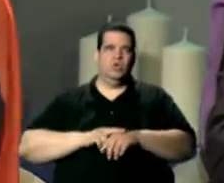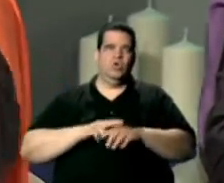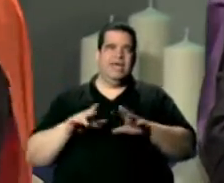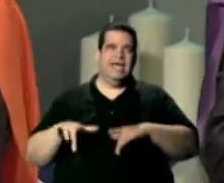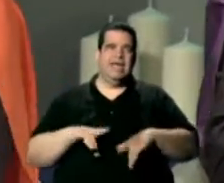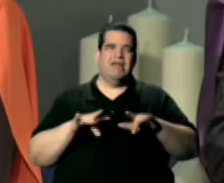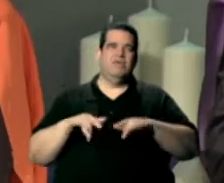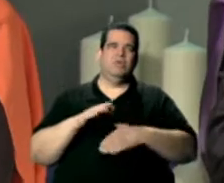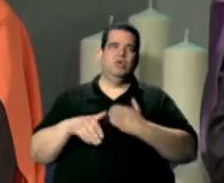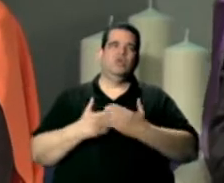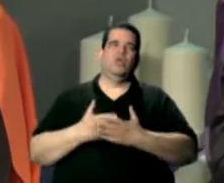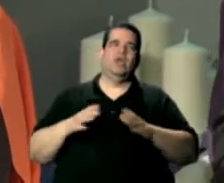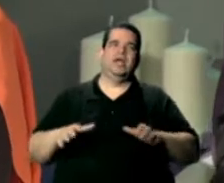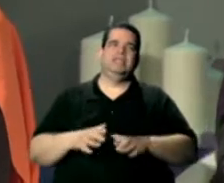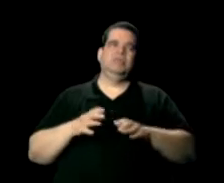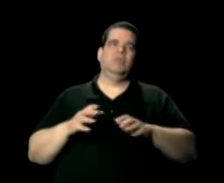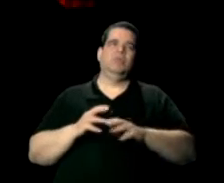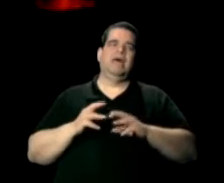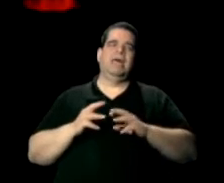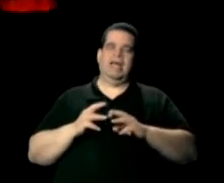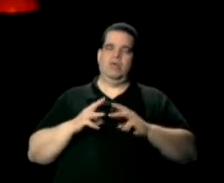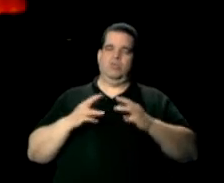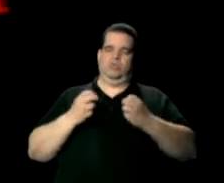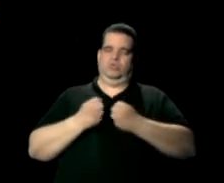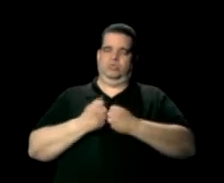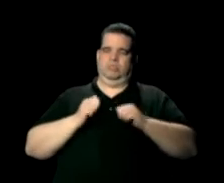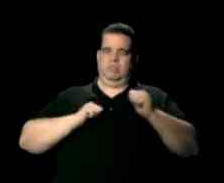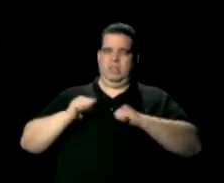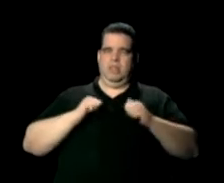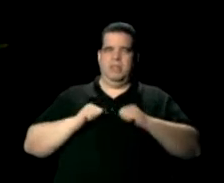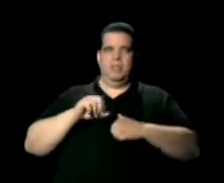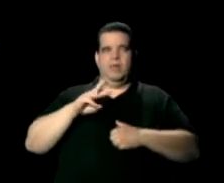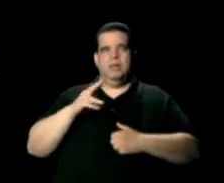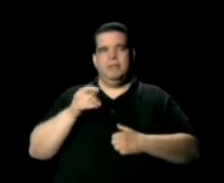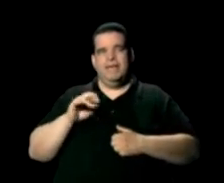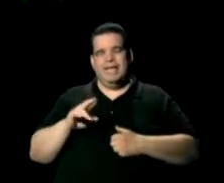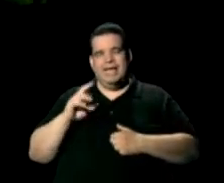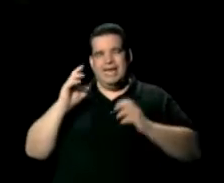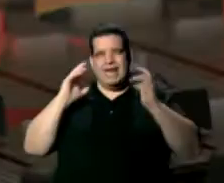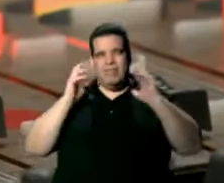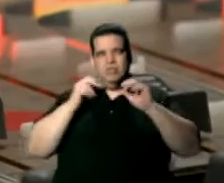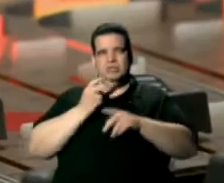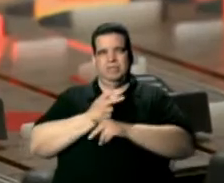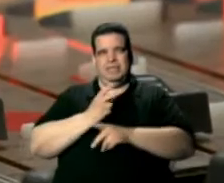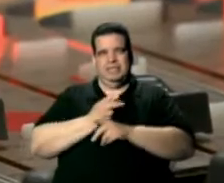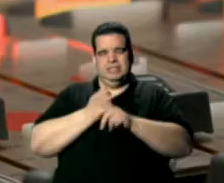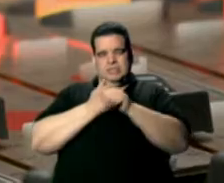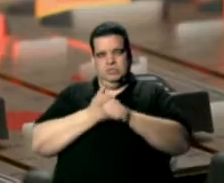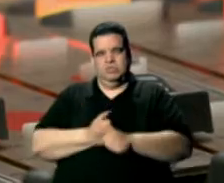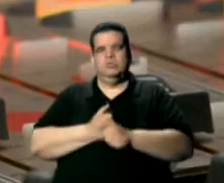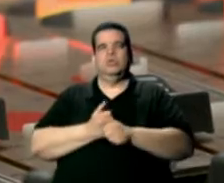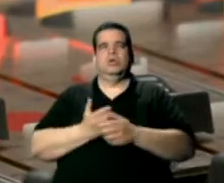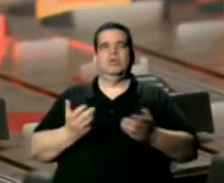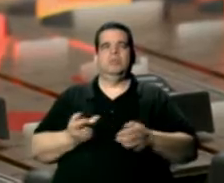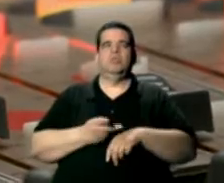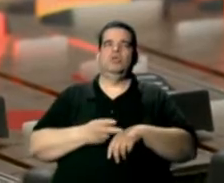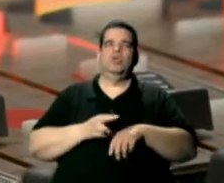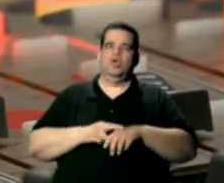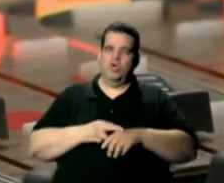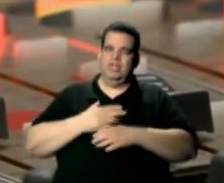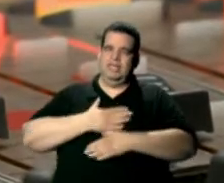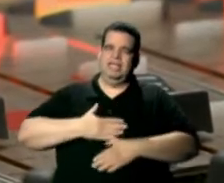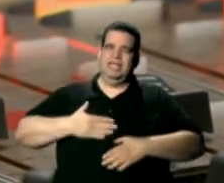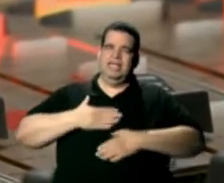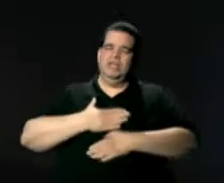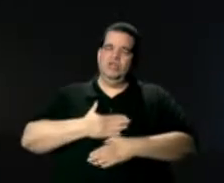grabamos y todo lo que hacemos para el taller dramático. WIPR Radio se mantiene fiel a la misión con Puerto Rico, educando y formando, entreteniendo y poniendo